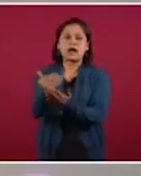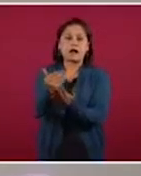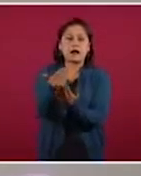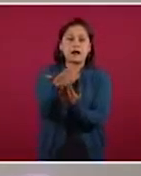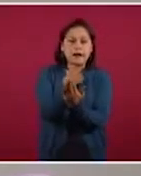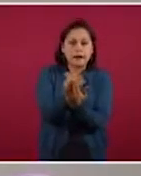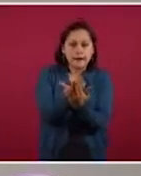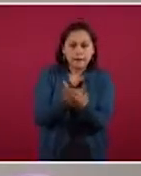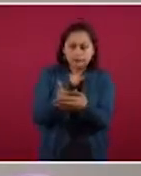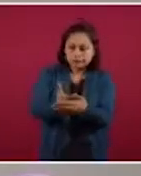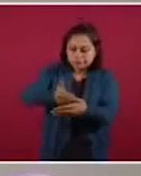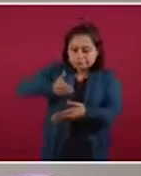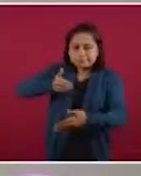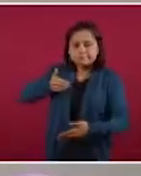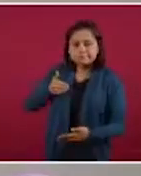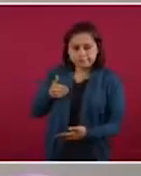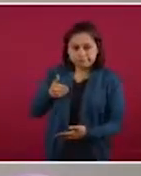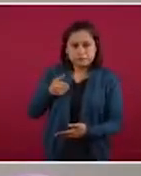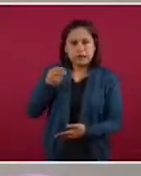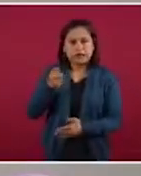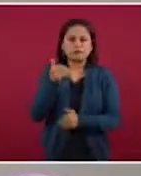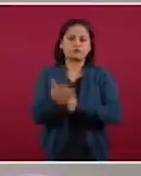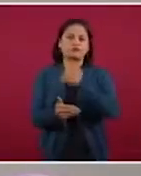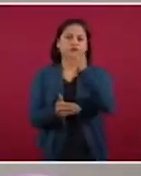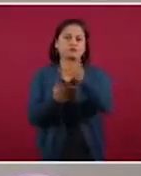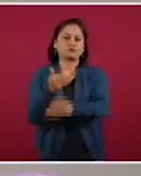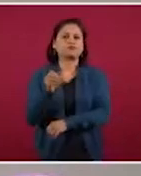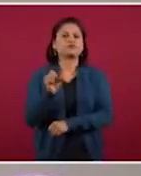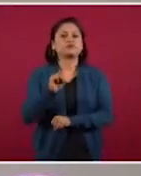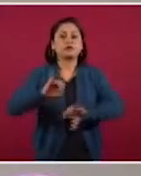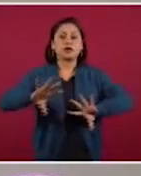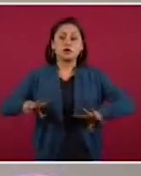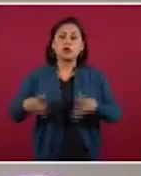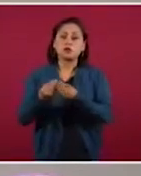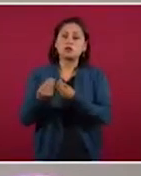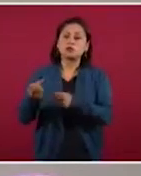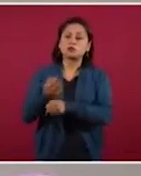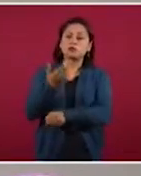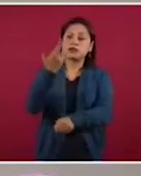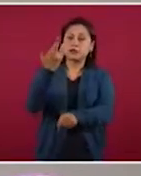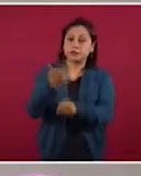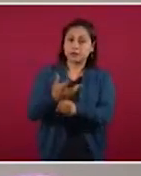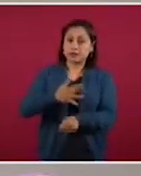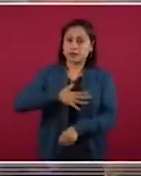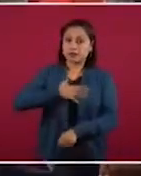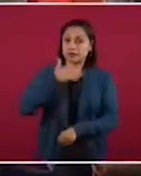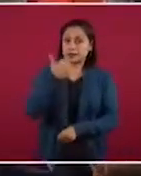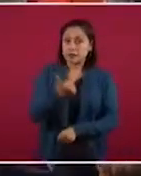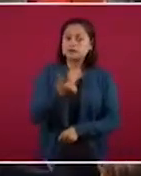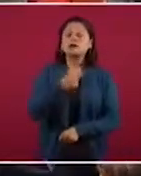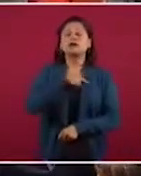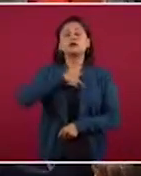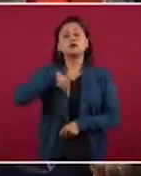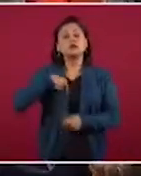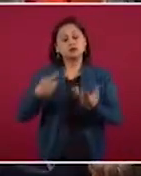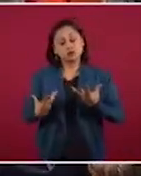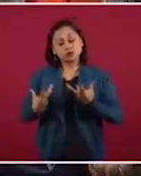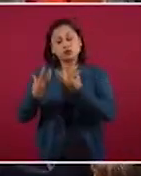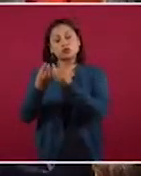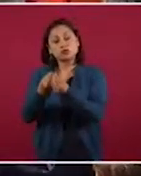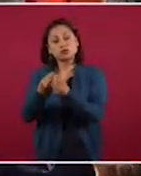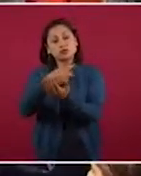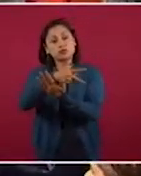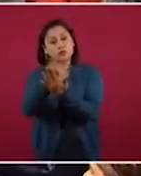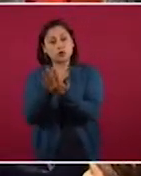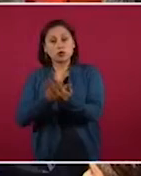muy buenos términos. En coordinación con la Secretaría de Bienestar, participamos en la campaña